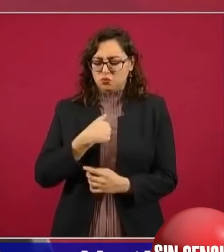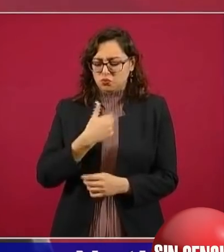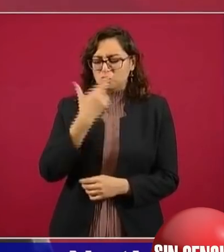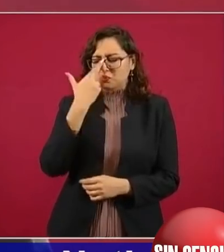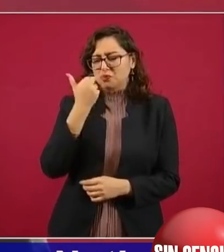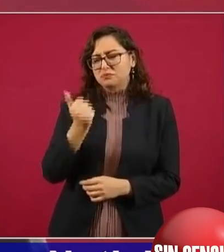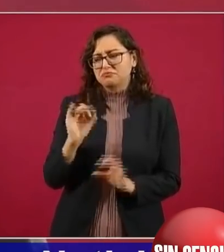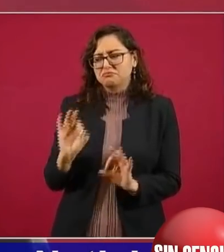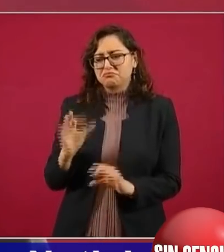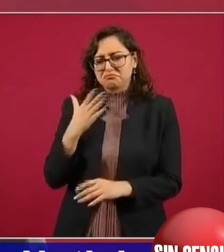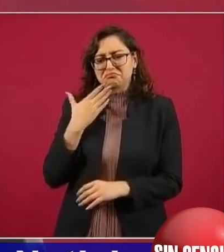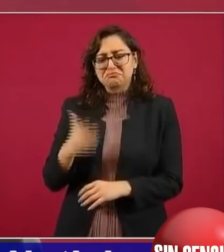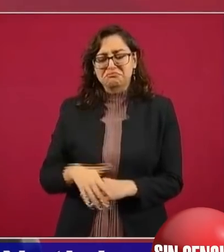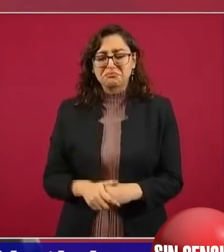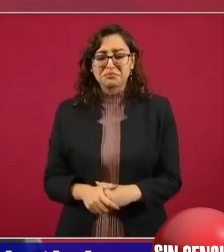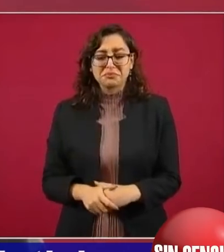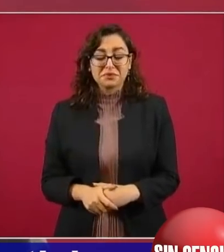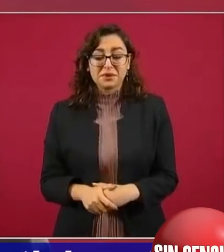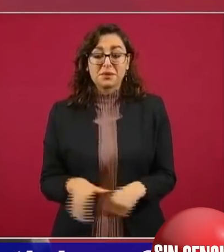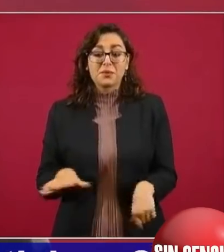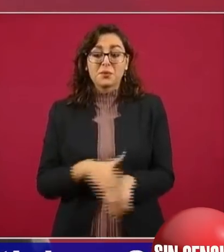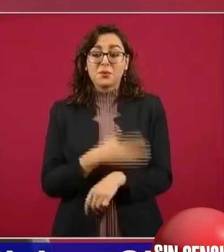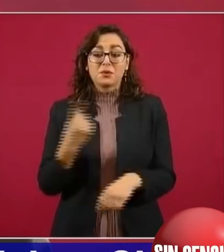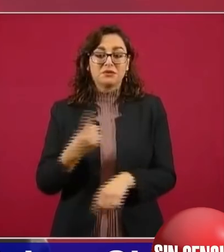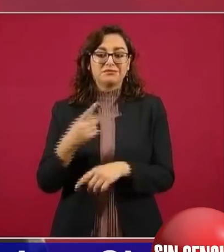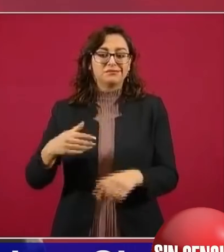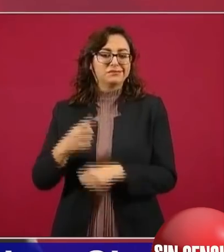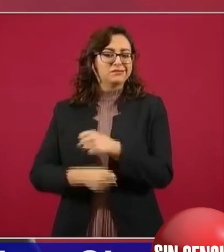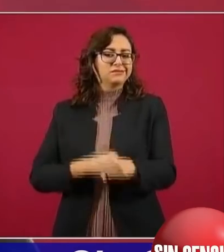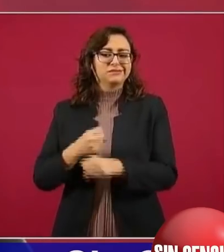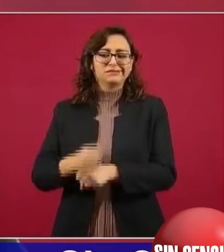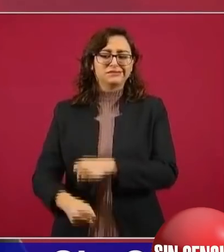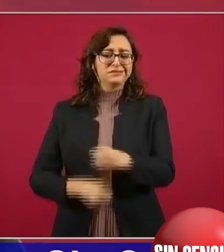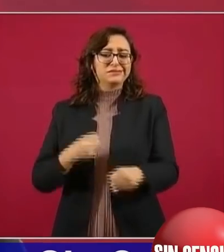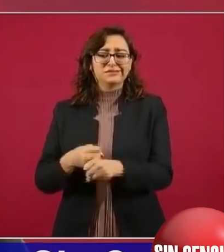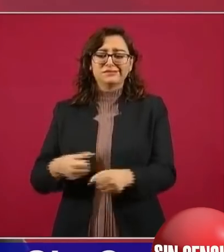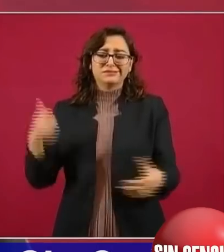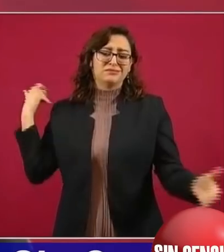Siempre sostuvimos de que